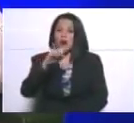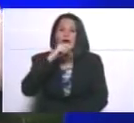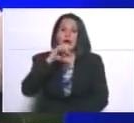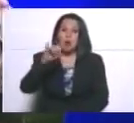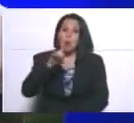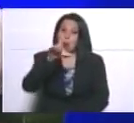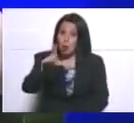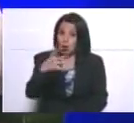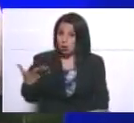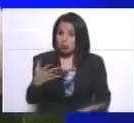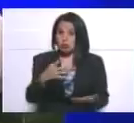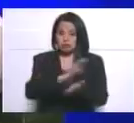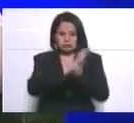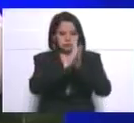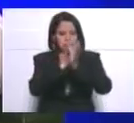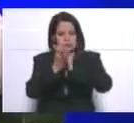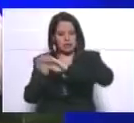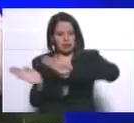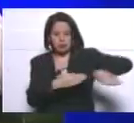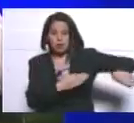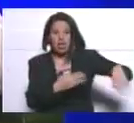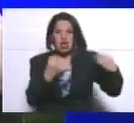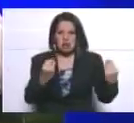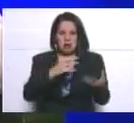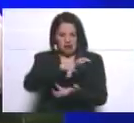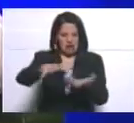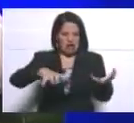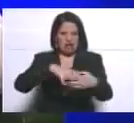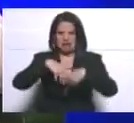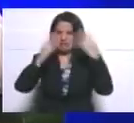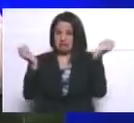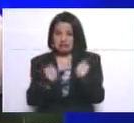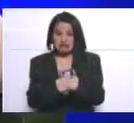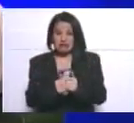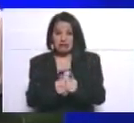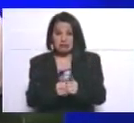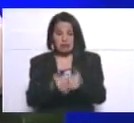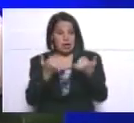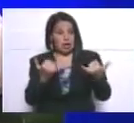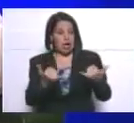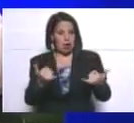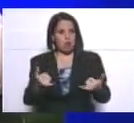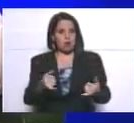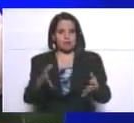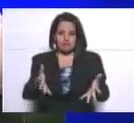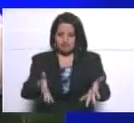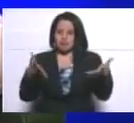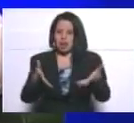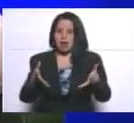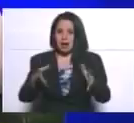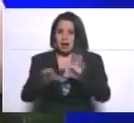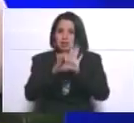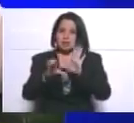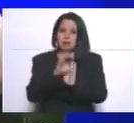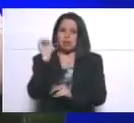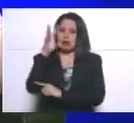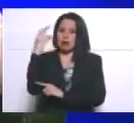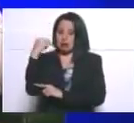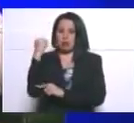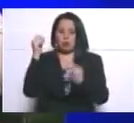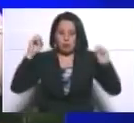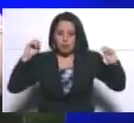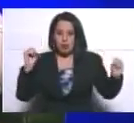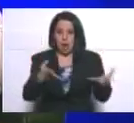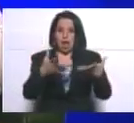donde se extinguió como por arte de magia, pero que yo digo que llegaron las manos curativas de la Asamblea Constituyente, el efecto milagroso